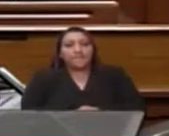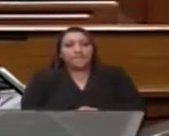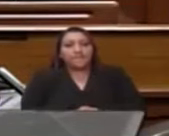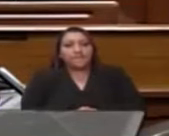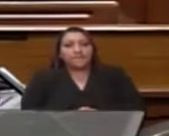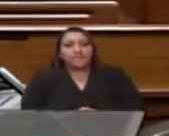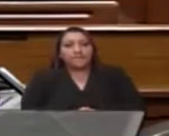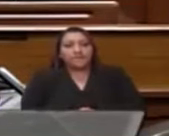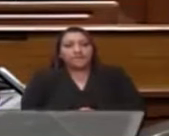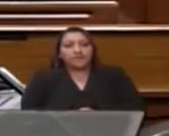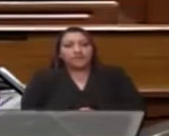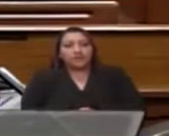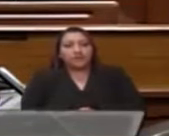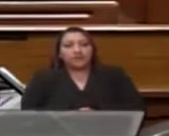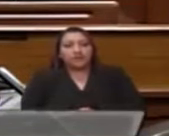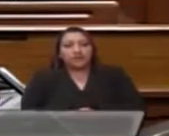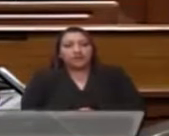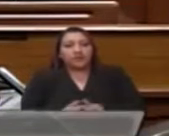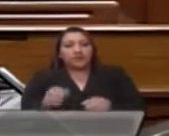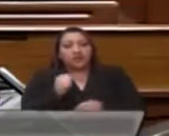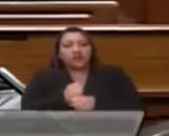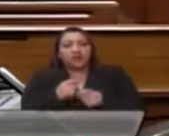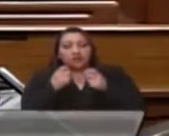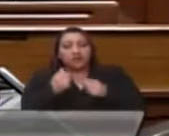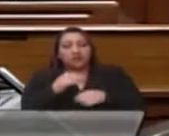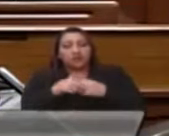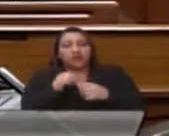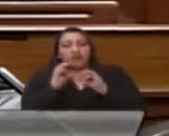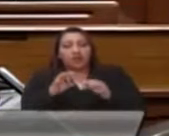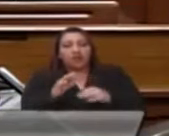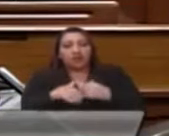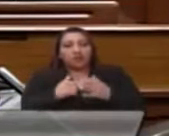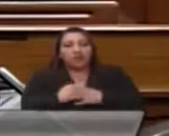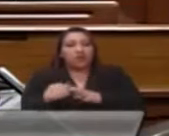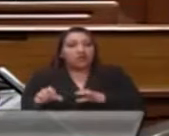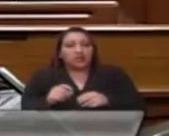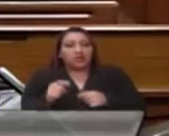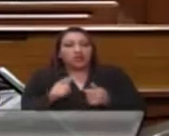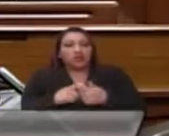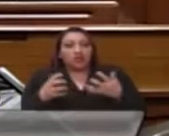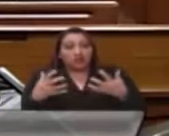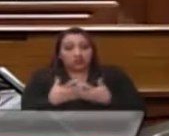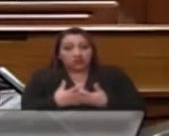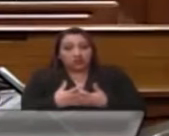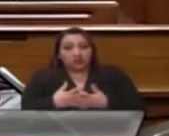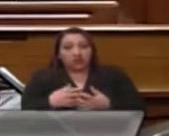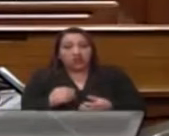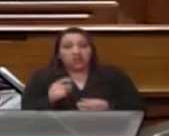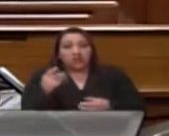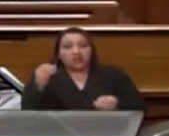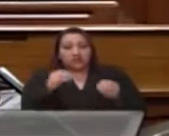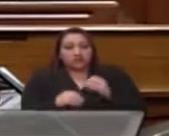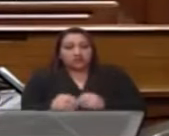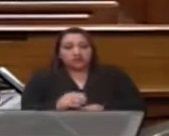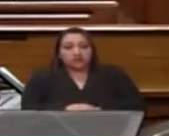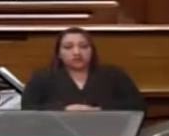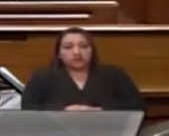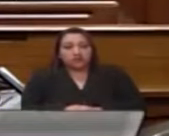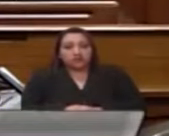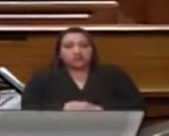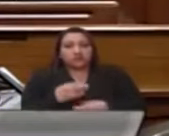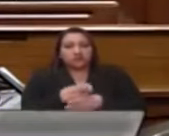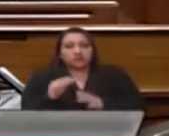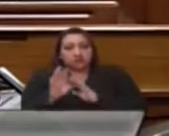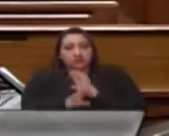lograr un marco sólido de control interno y gestión de riesgos, la consolidación e implementación de un